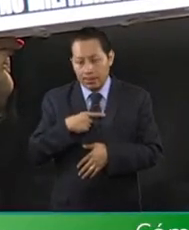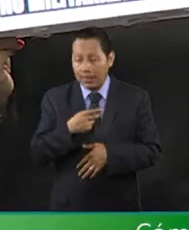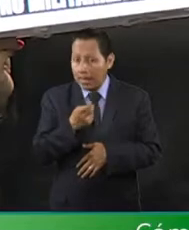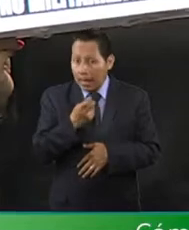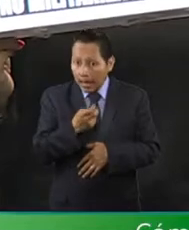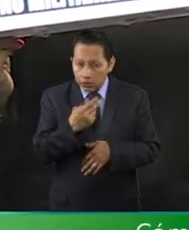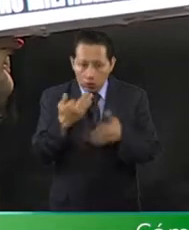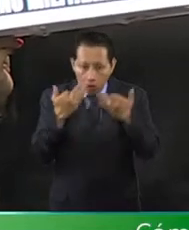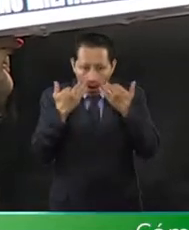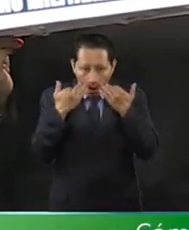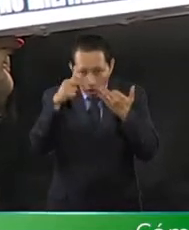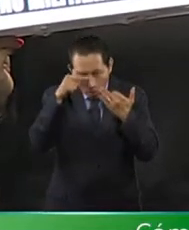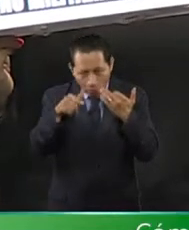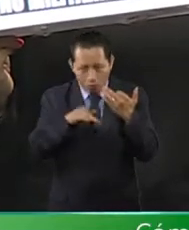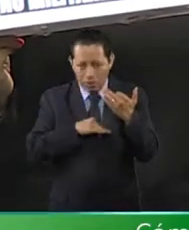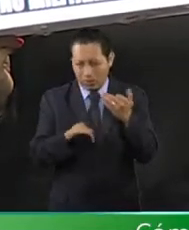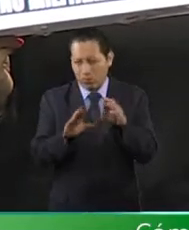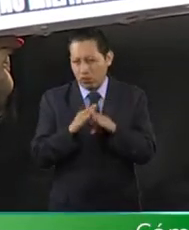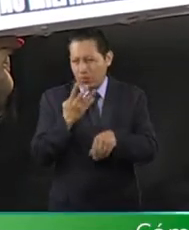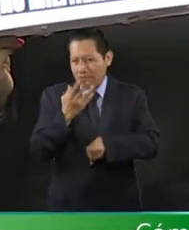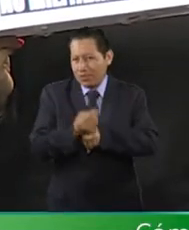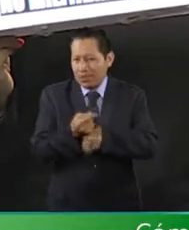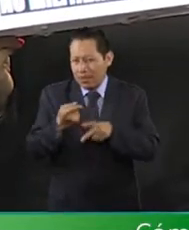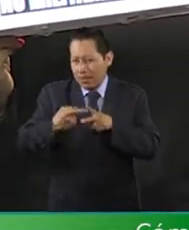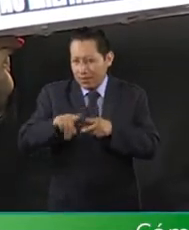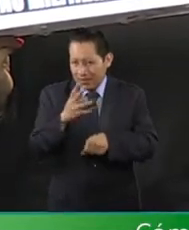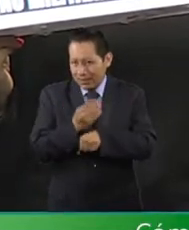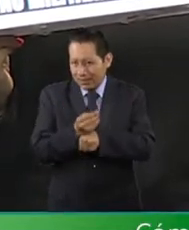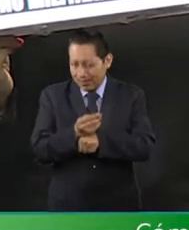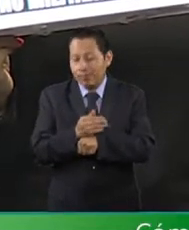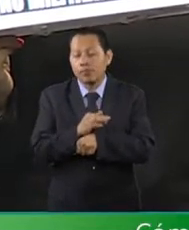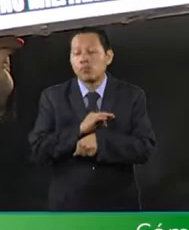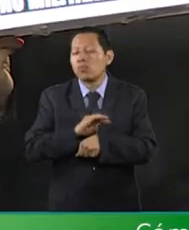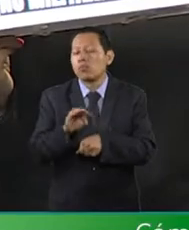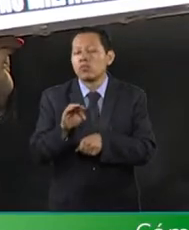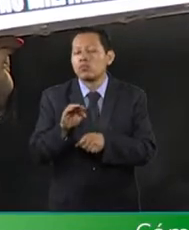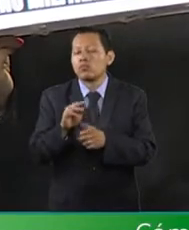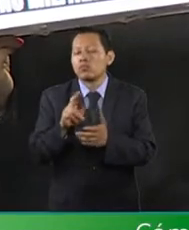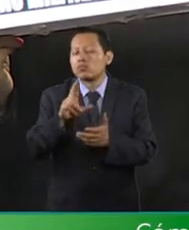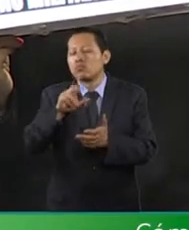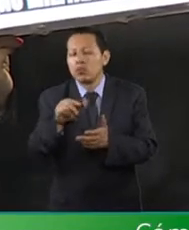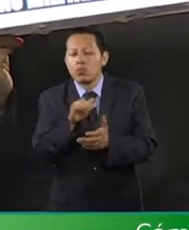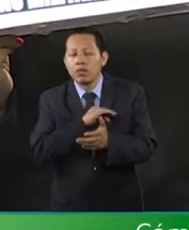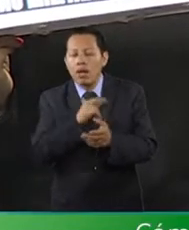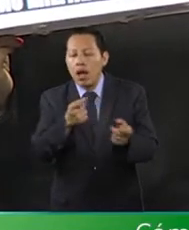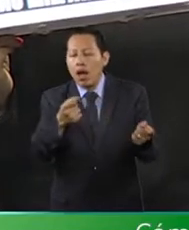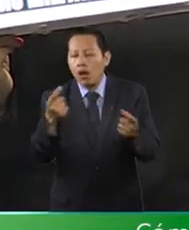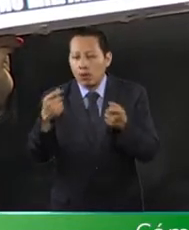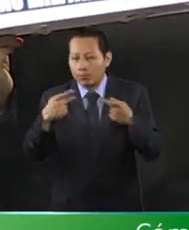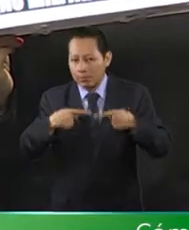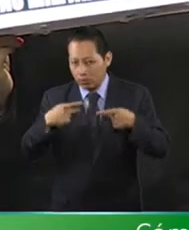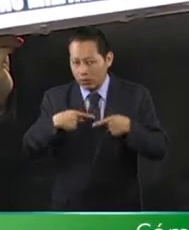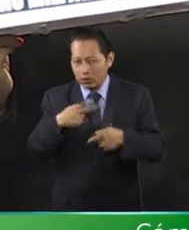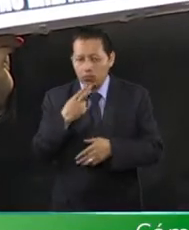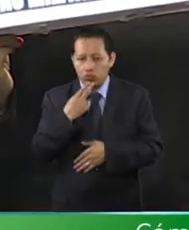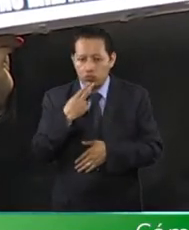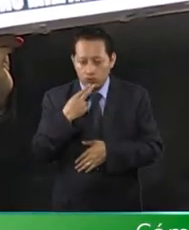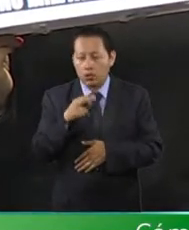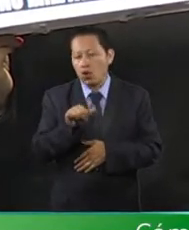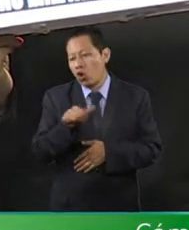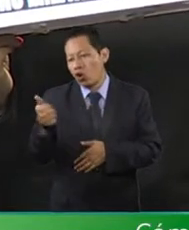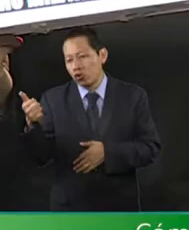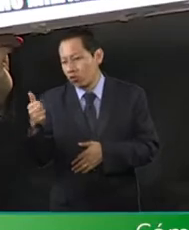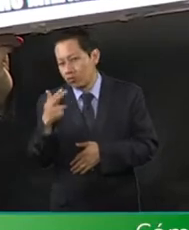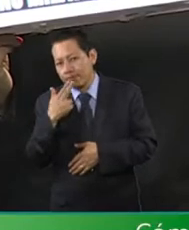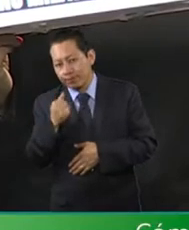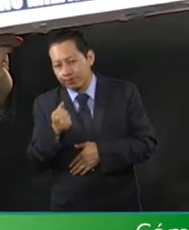esa realidad para empezar a componerlo no se trata de que con unas personas va a funcionar y con las otras